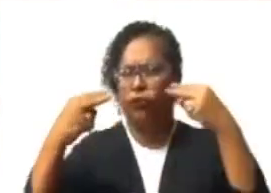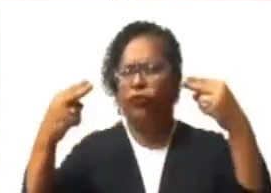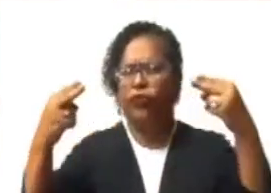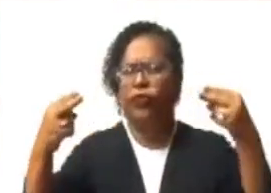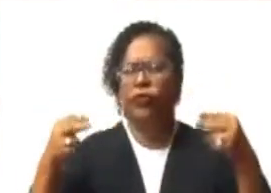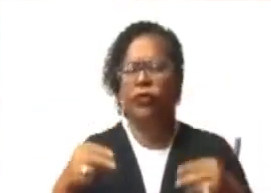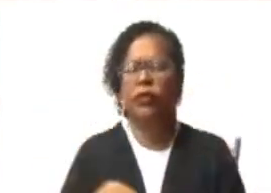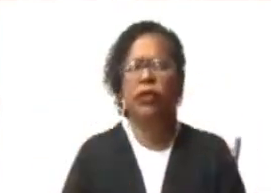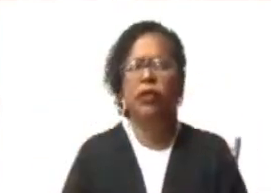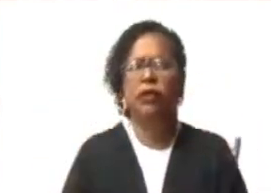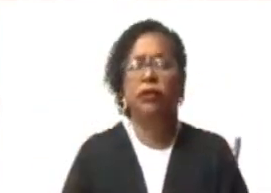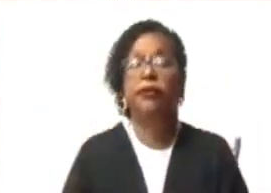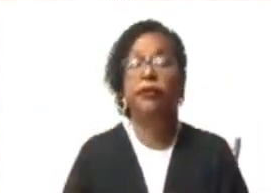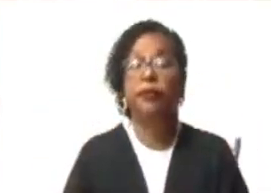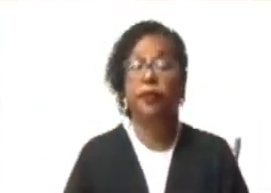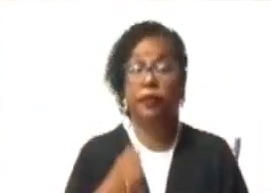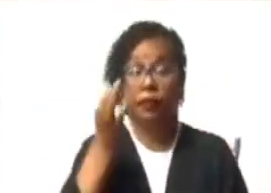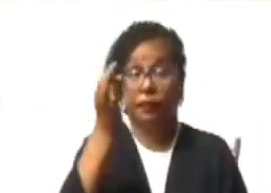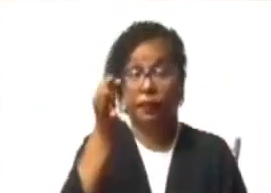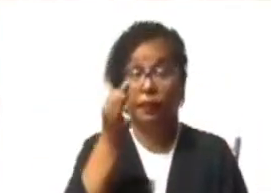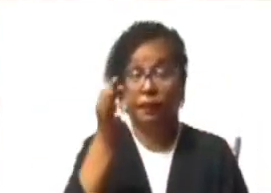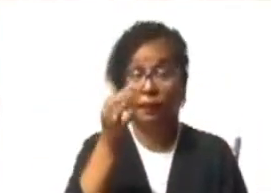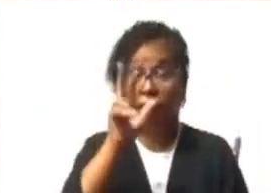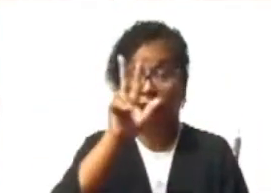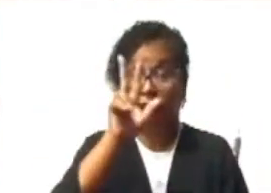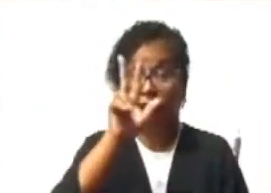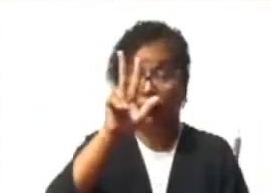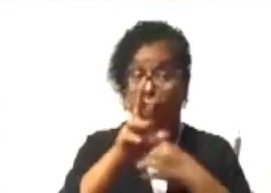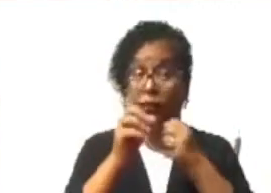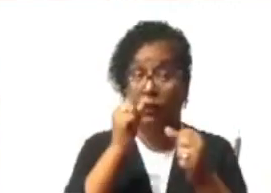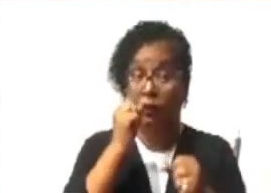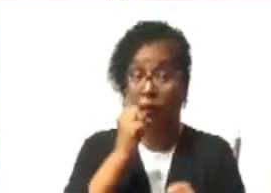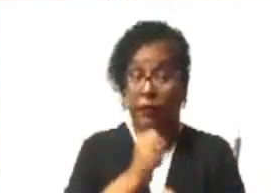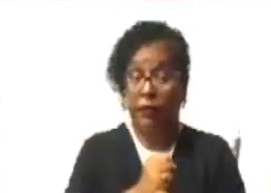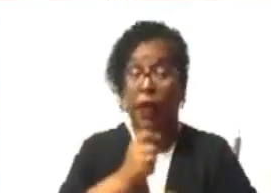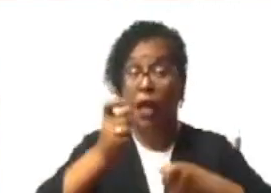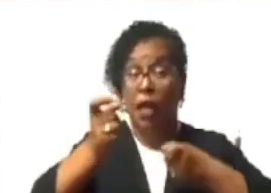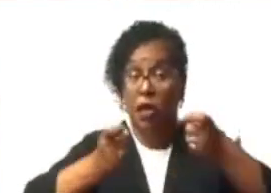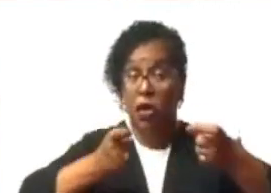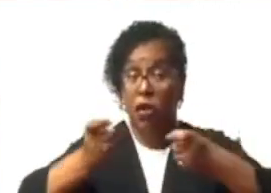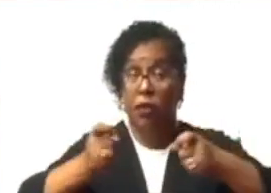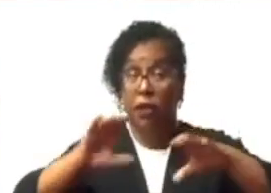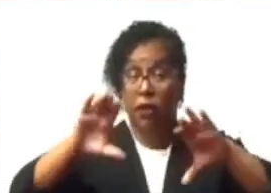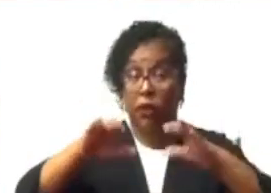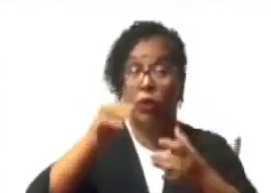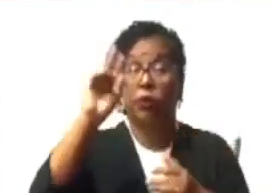cuenta que en estos 3 años de gobierno del PRM